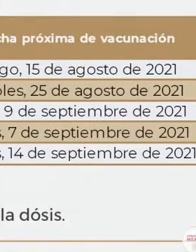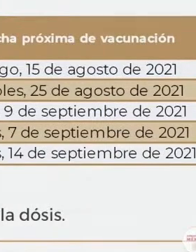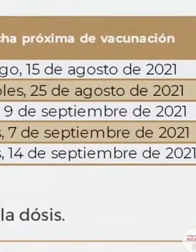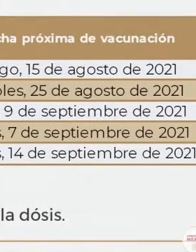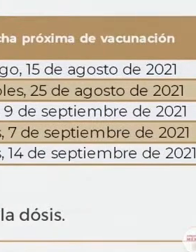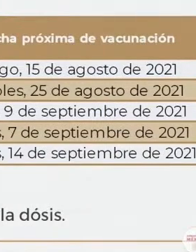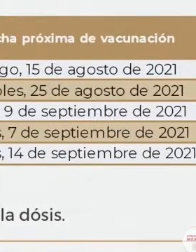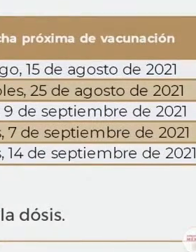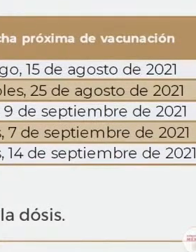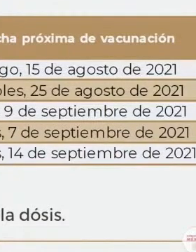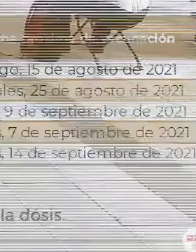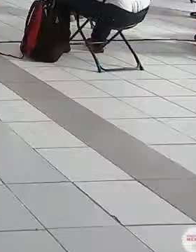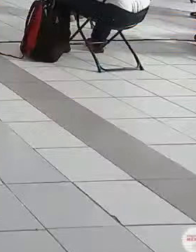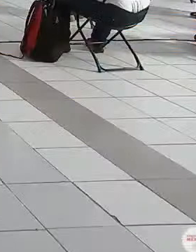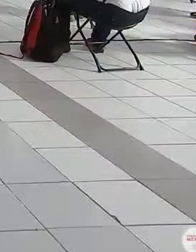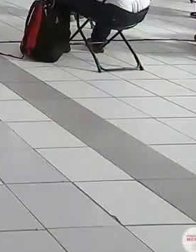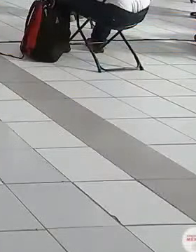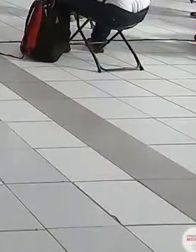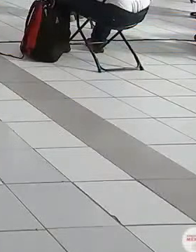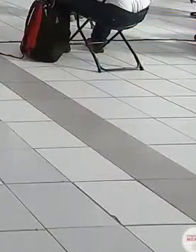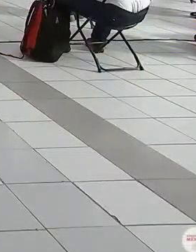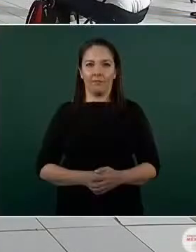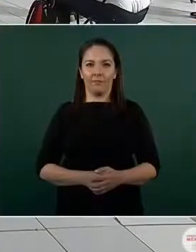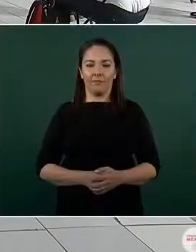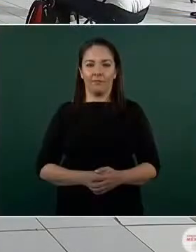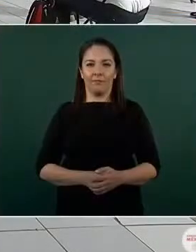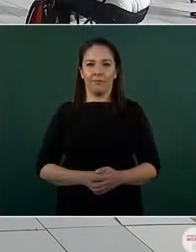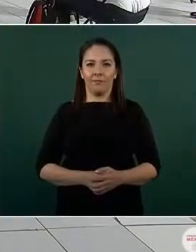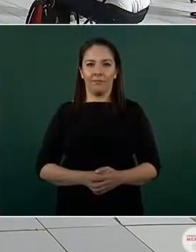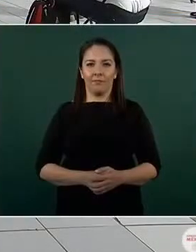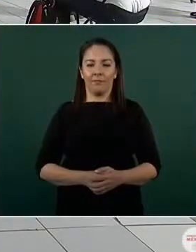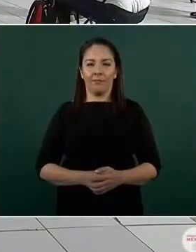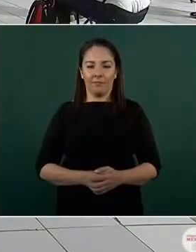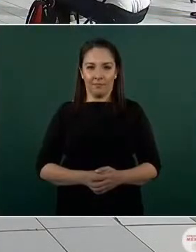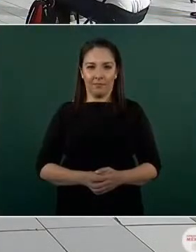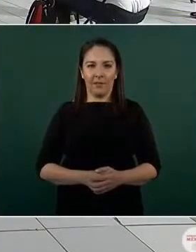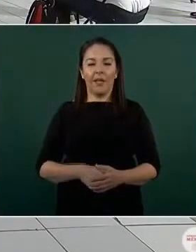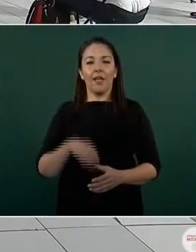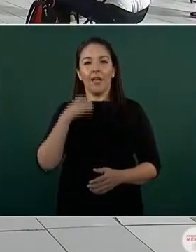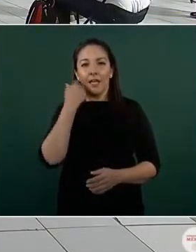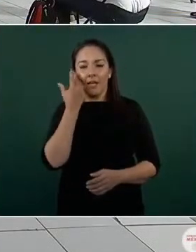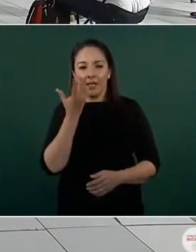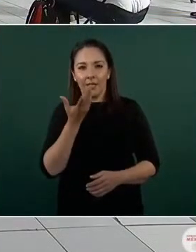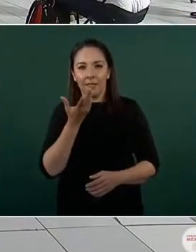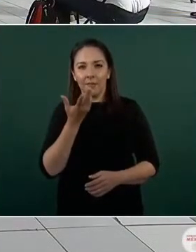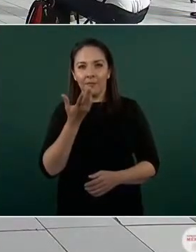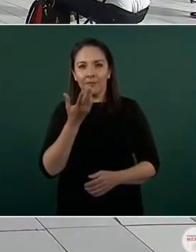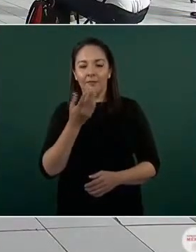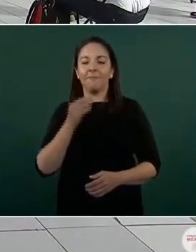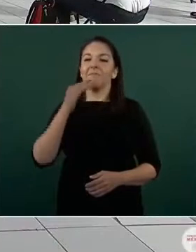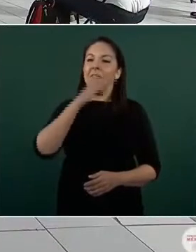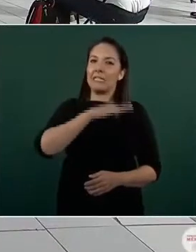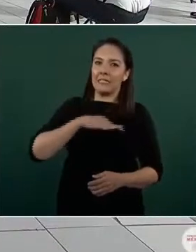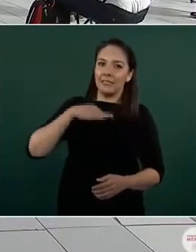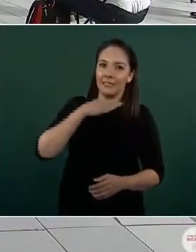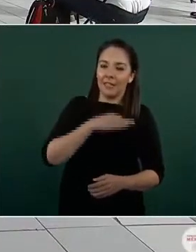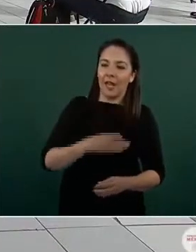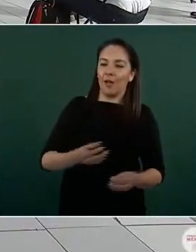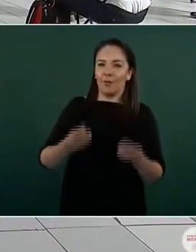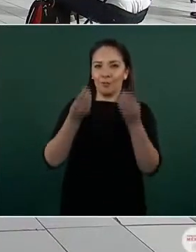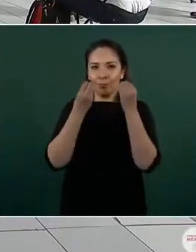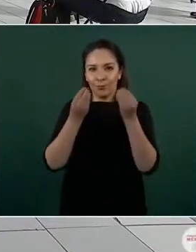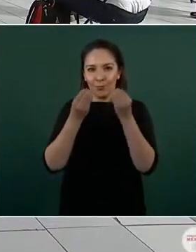de Ciudad Juárez, en Chihuahua. Queremos felicitarlos mucho